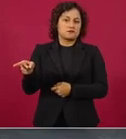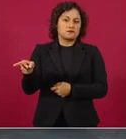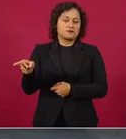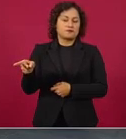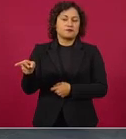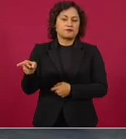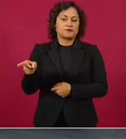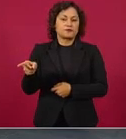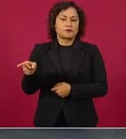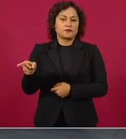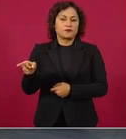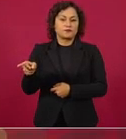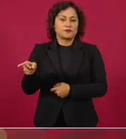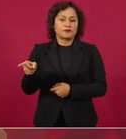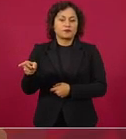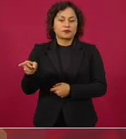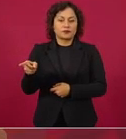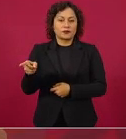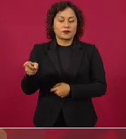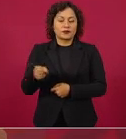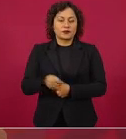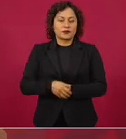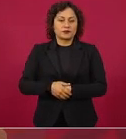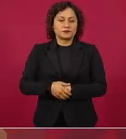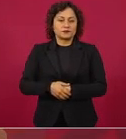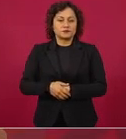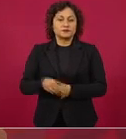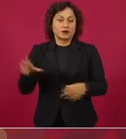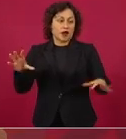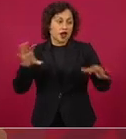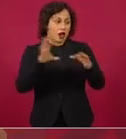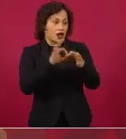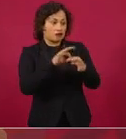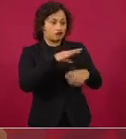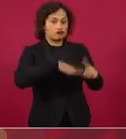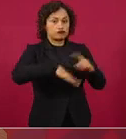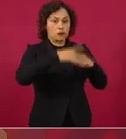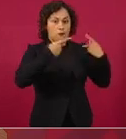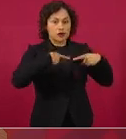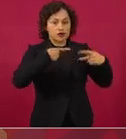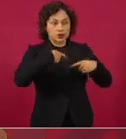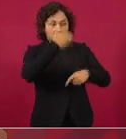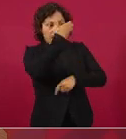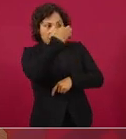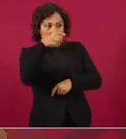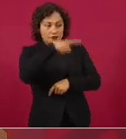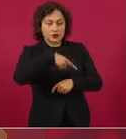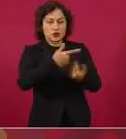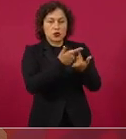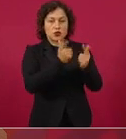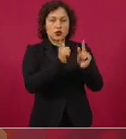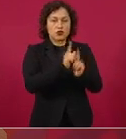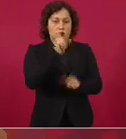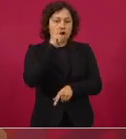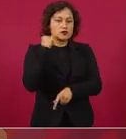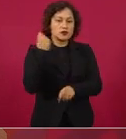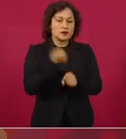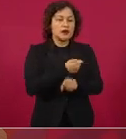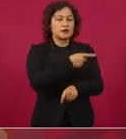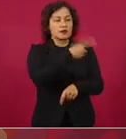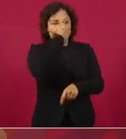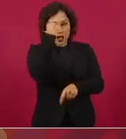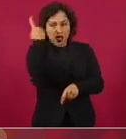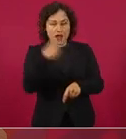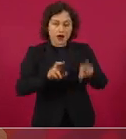acuerdo con los campesinos, con los zapatistas para la devolución de la